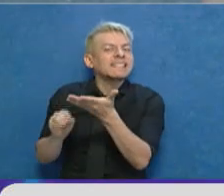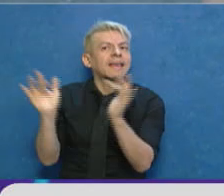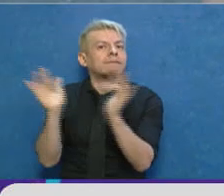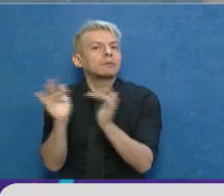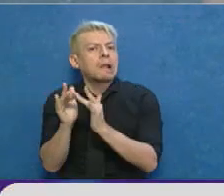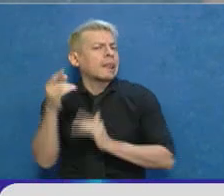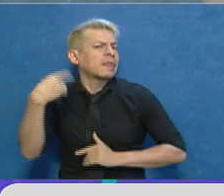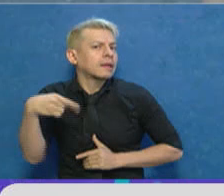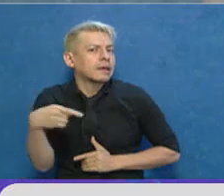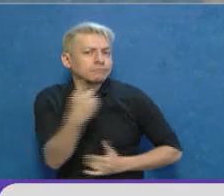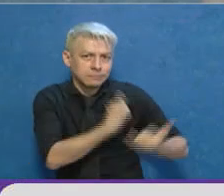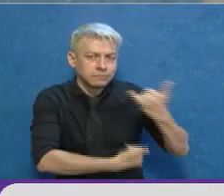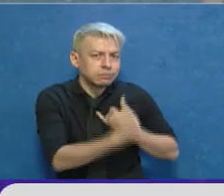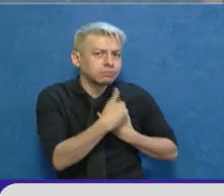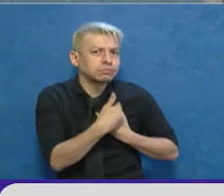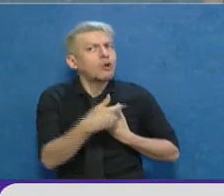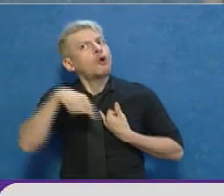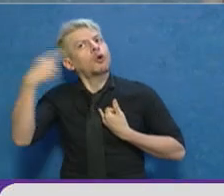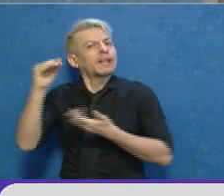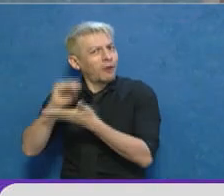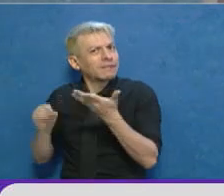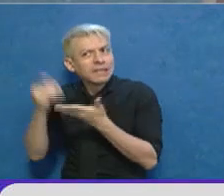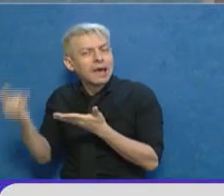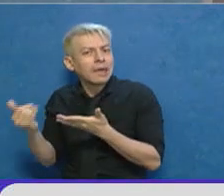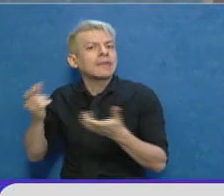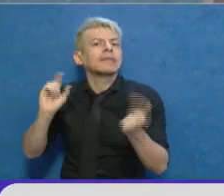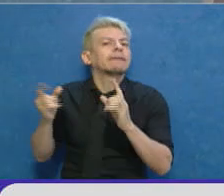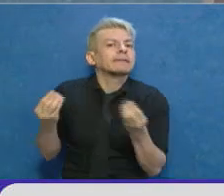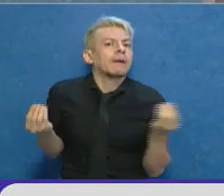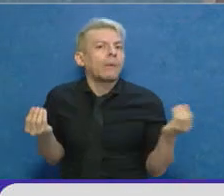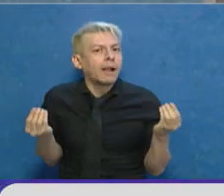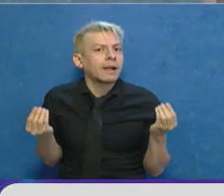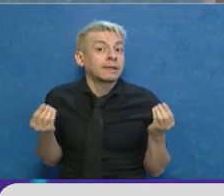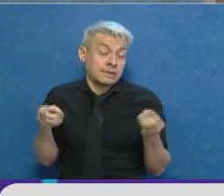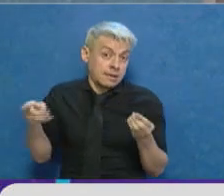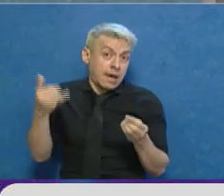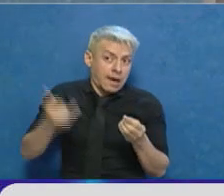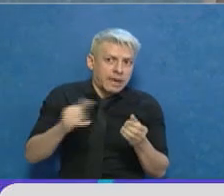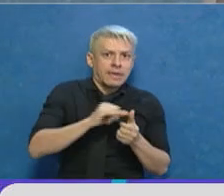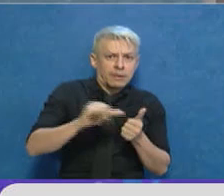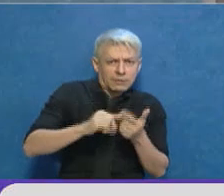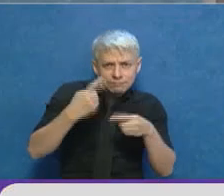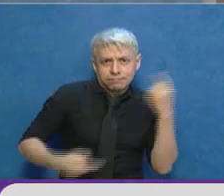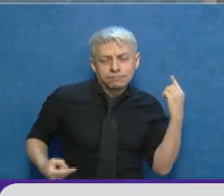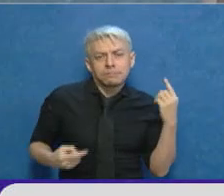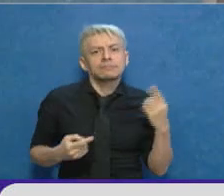la diferencia que hay hoy con otras oficinas que también están recibiendo algunas denuncias a través de la web?